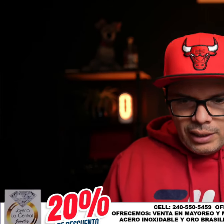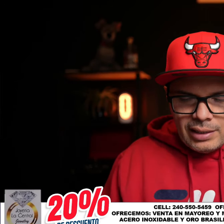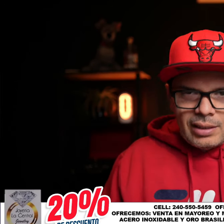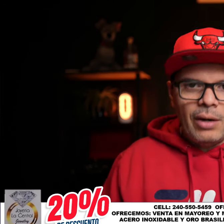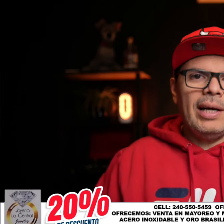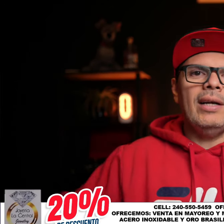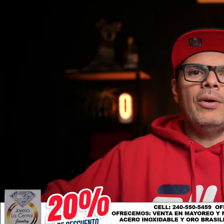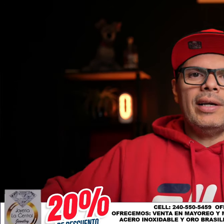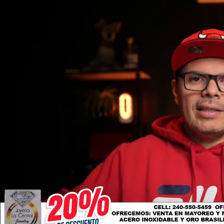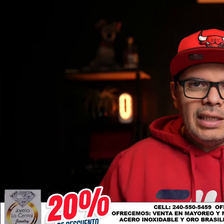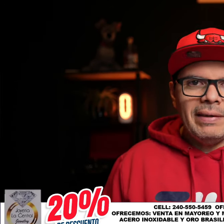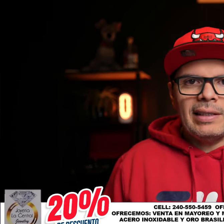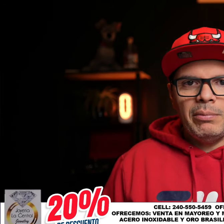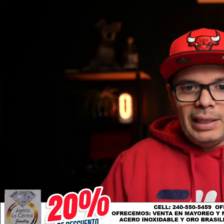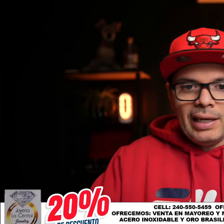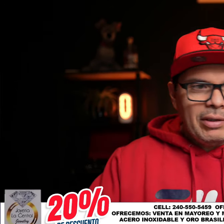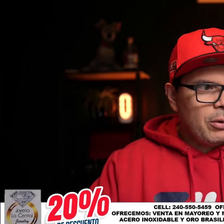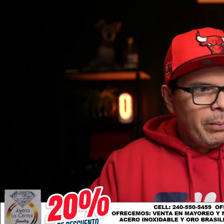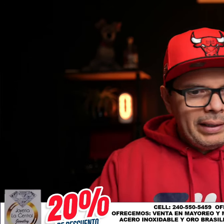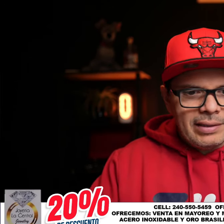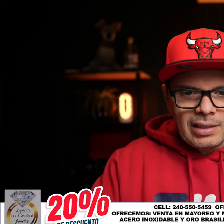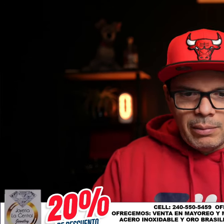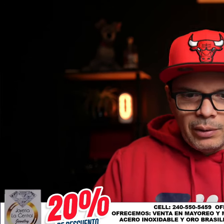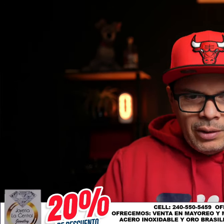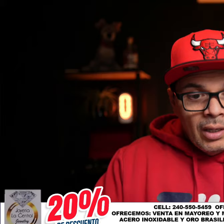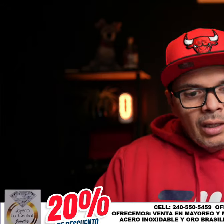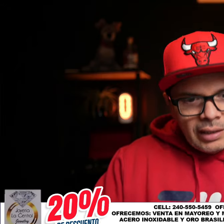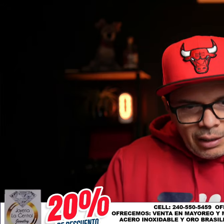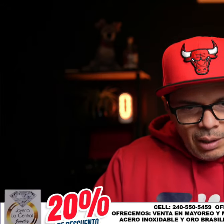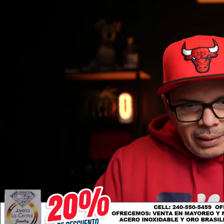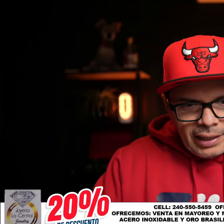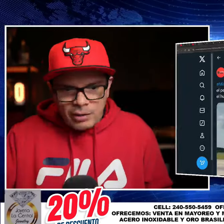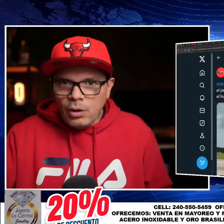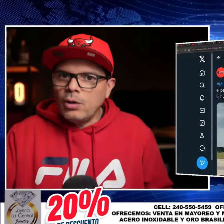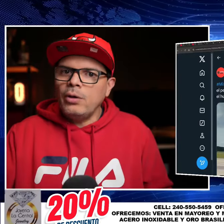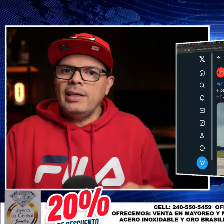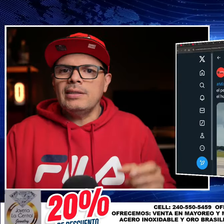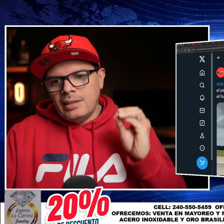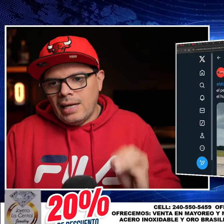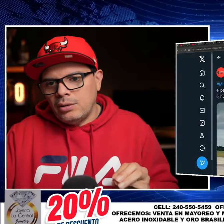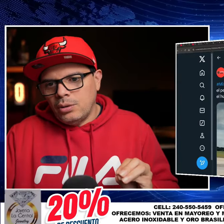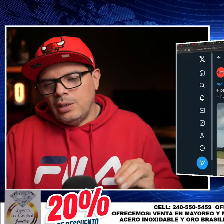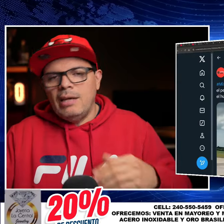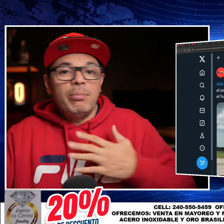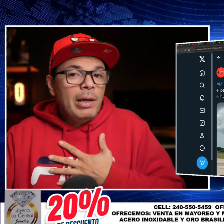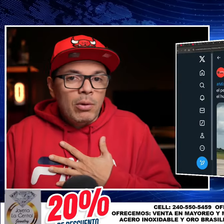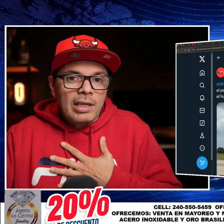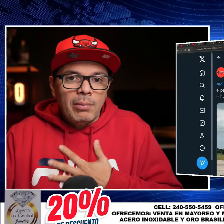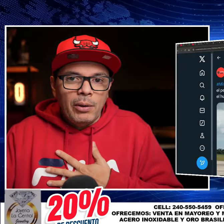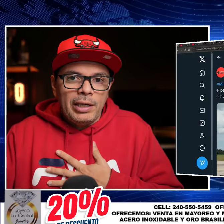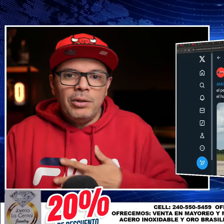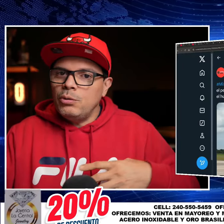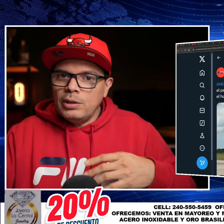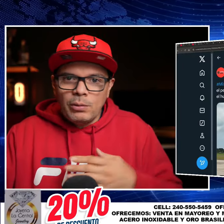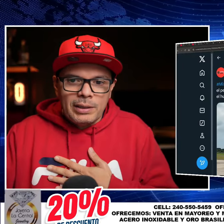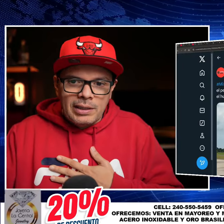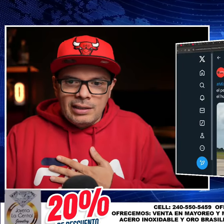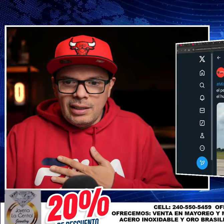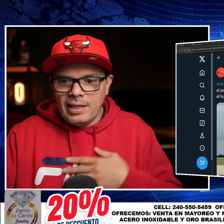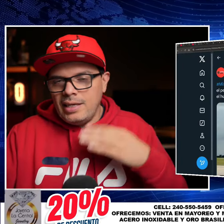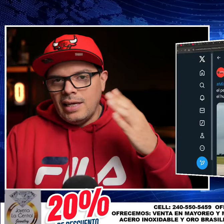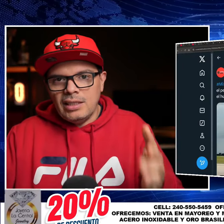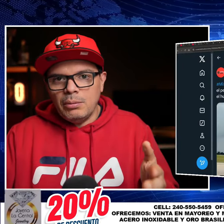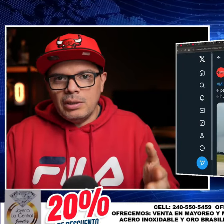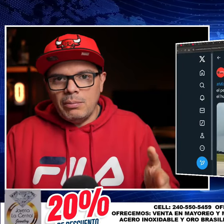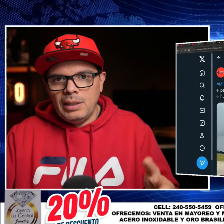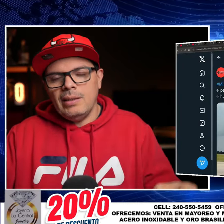con honores? Ahora lo recibe también en nuestro país, El Salvador, de igual manera con honores, tanto el pueblo salvadoreño, nuestro